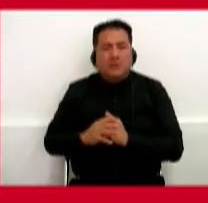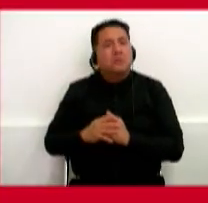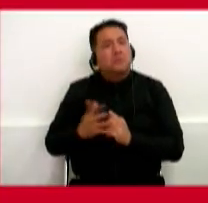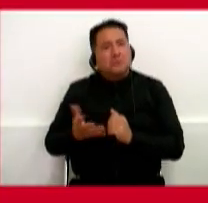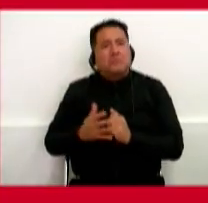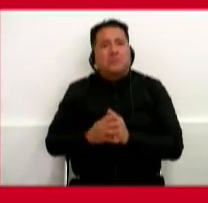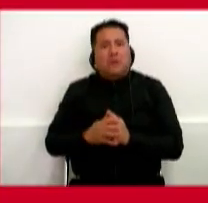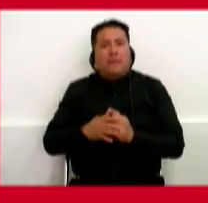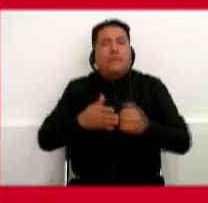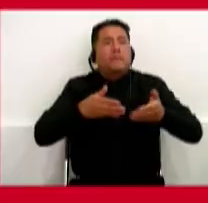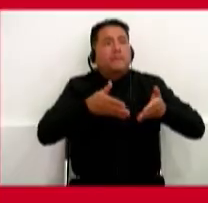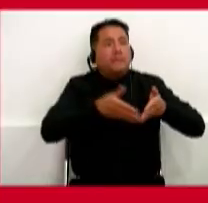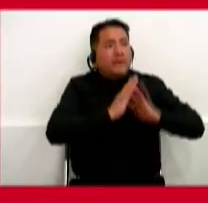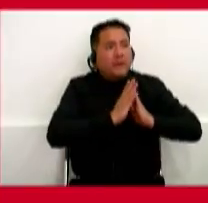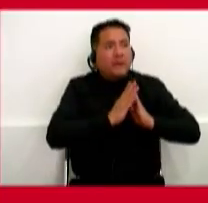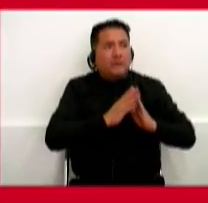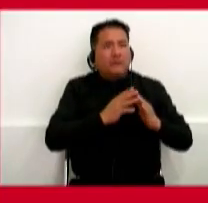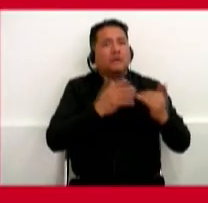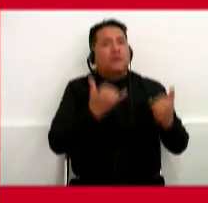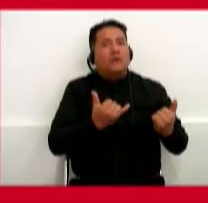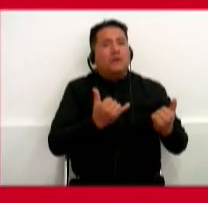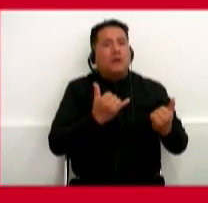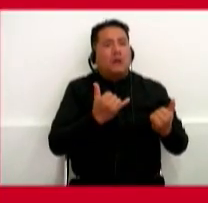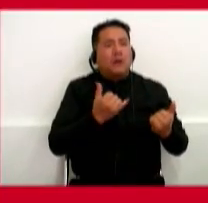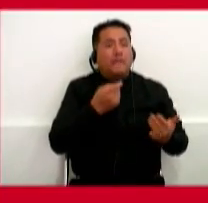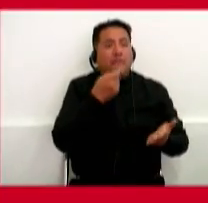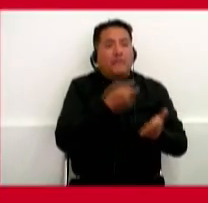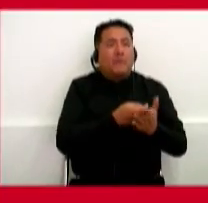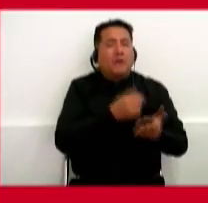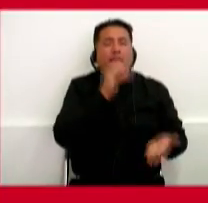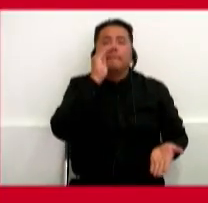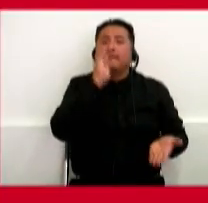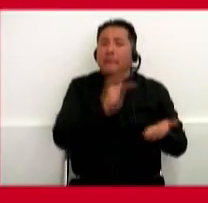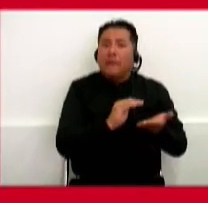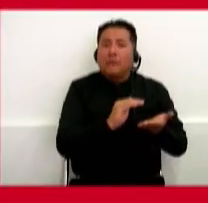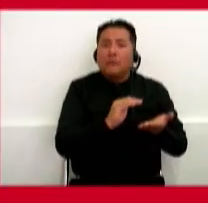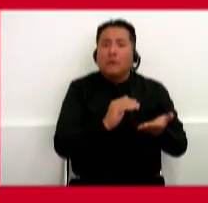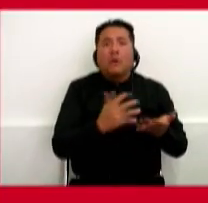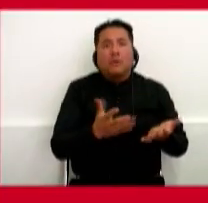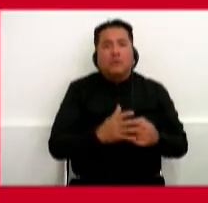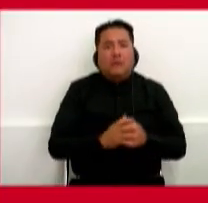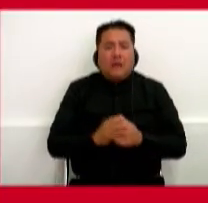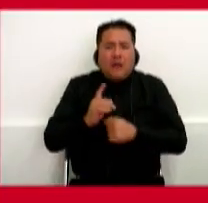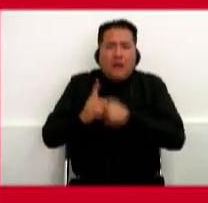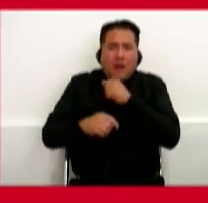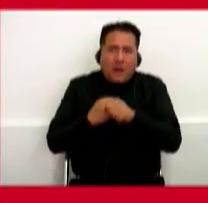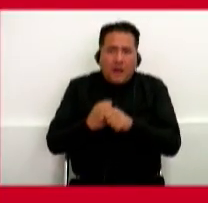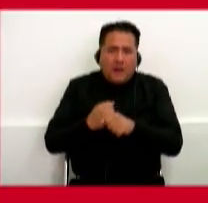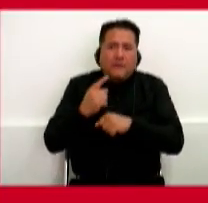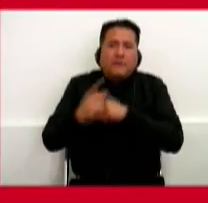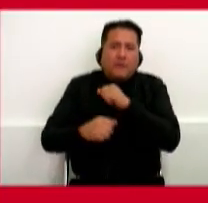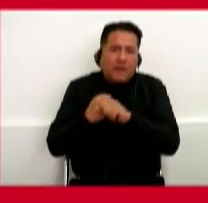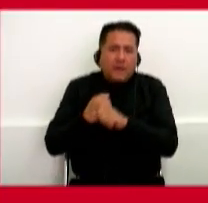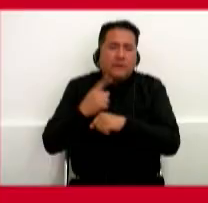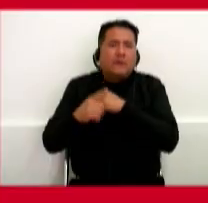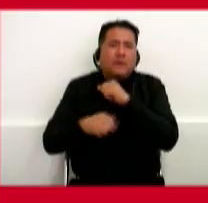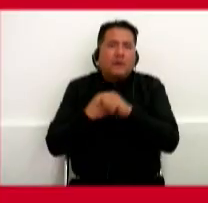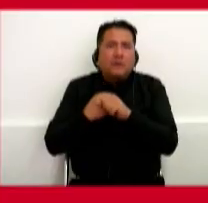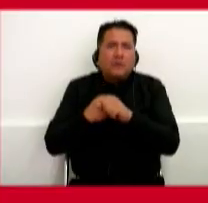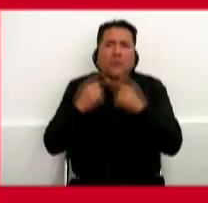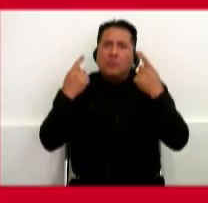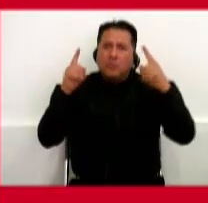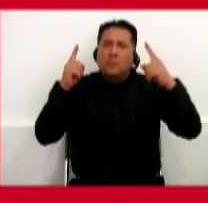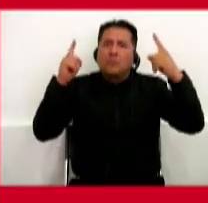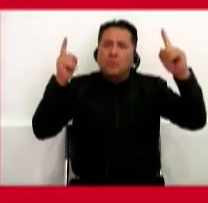y poder generar un ahorro que ya lo van a ver después. Pero año a año hemos ido con nuestra metodología Full Potential, ir mejorando